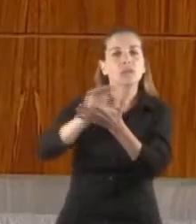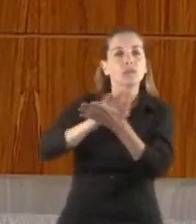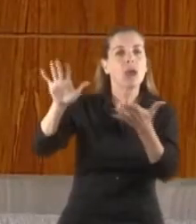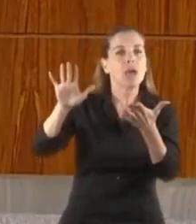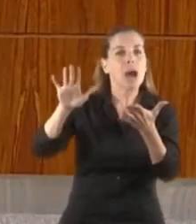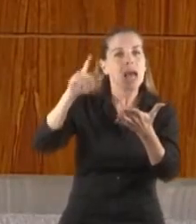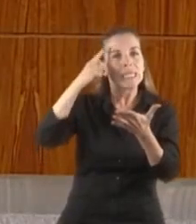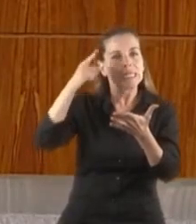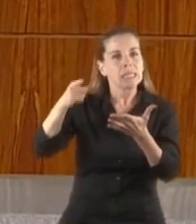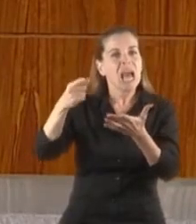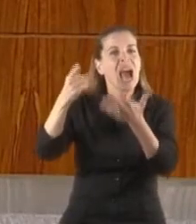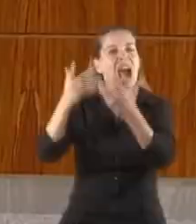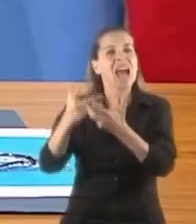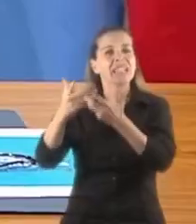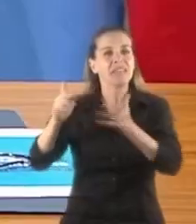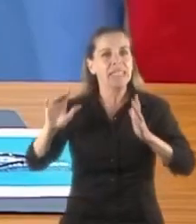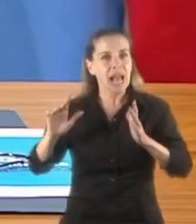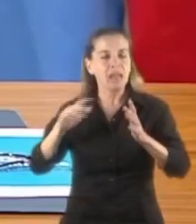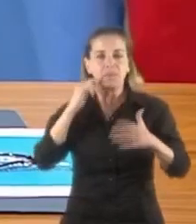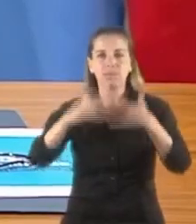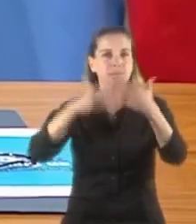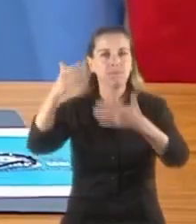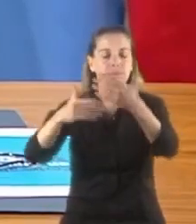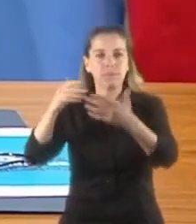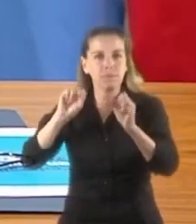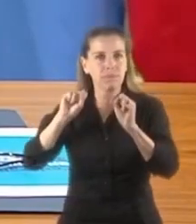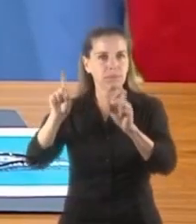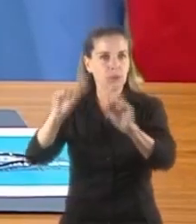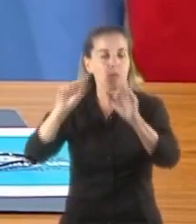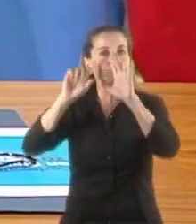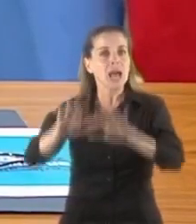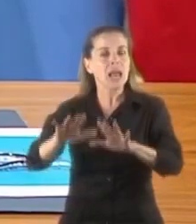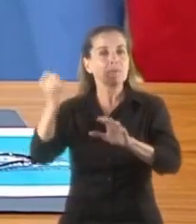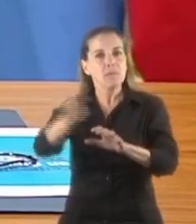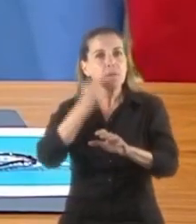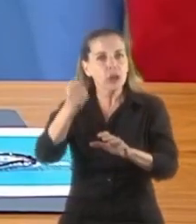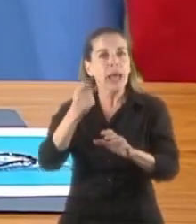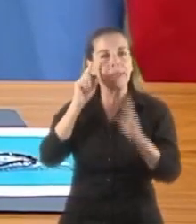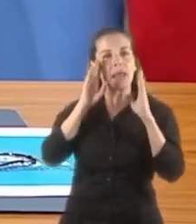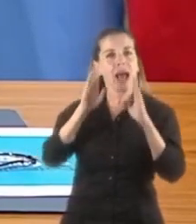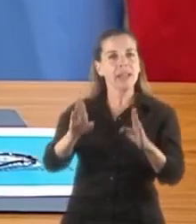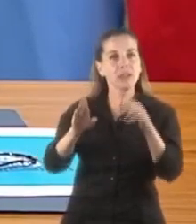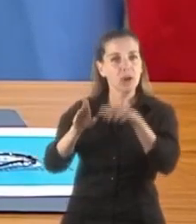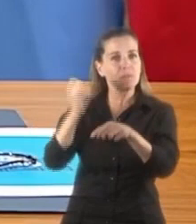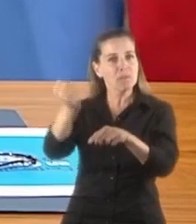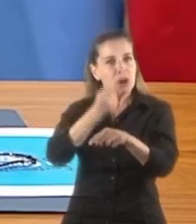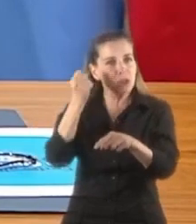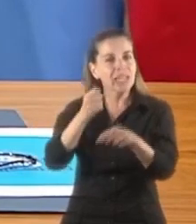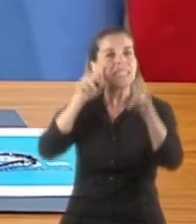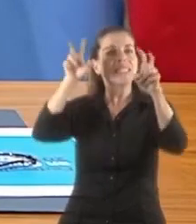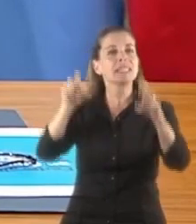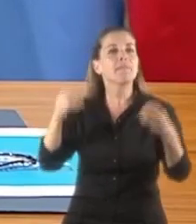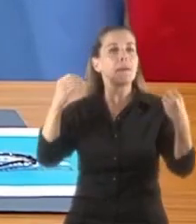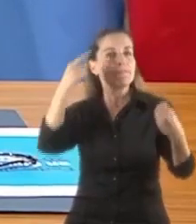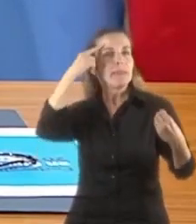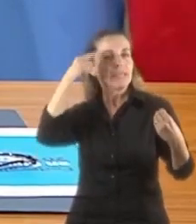que sí está claro es que es imparable, es que hay que prestarle mucha atención a la importancia que esto tiene para el